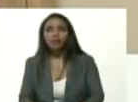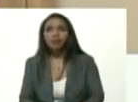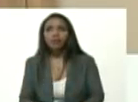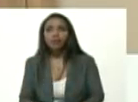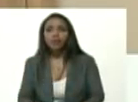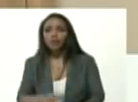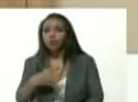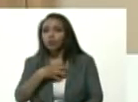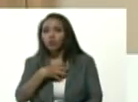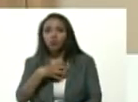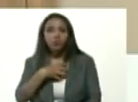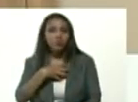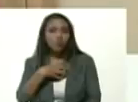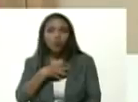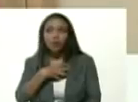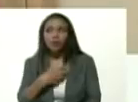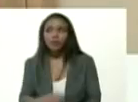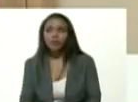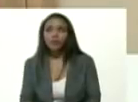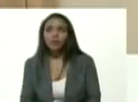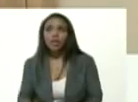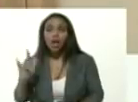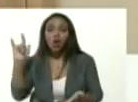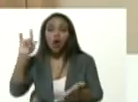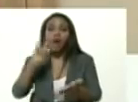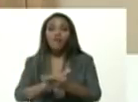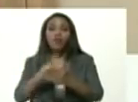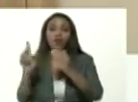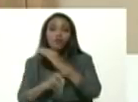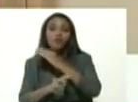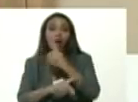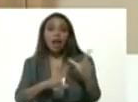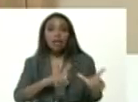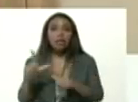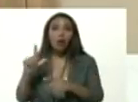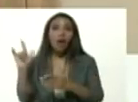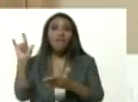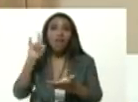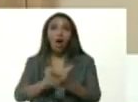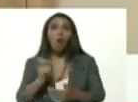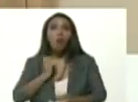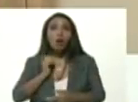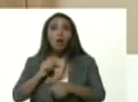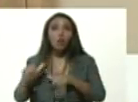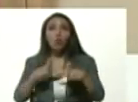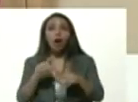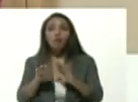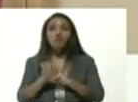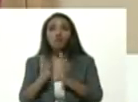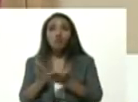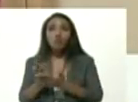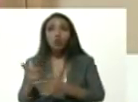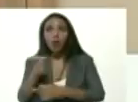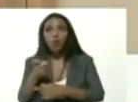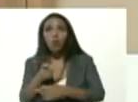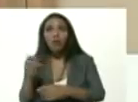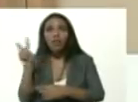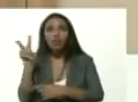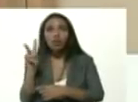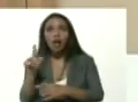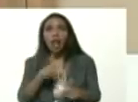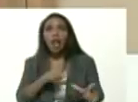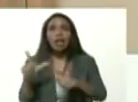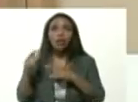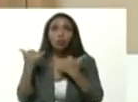No pueden. Y los aviones de Conviasa están listos para viajar a cualquier lugar del mundo donde haya que buscar venezolanos. Listos